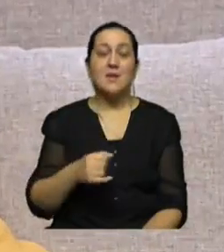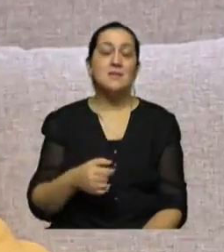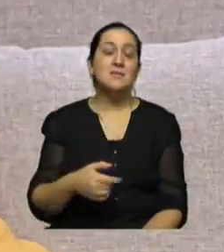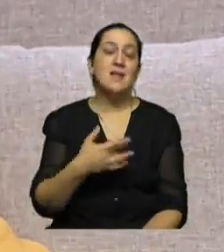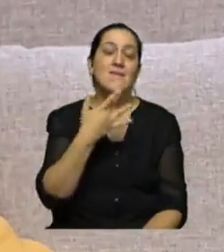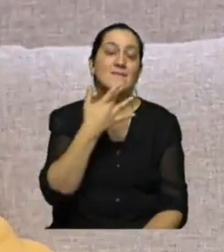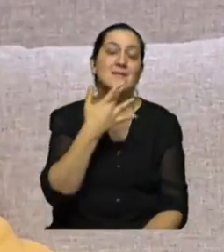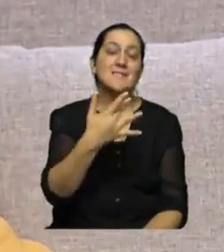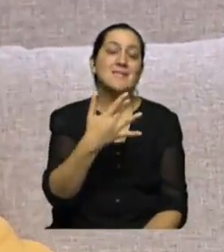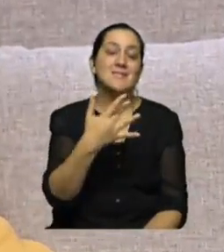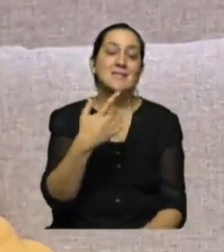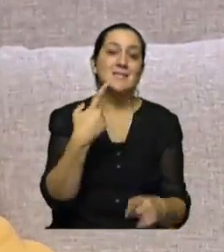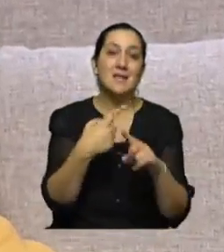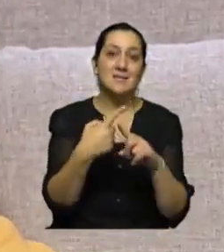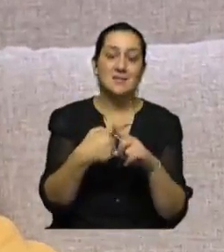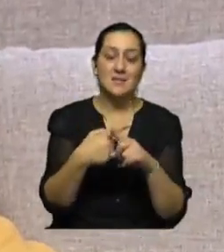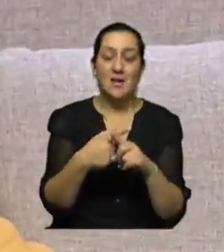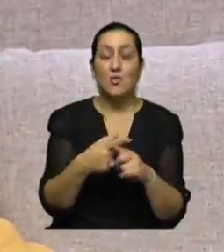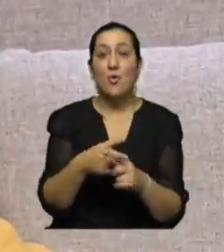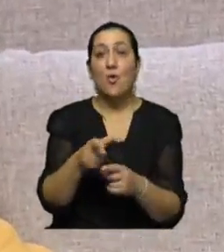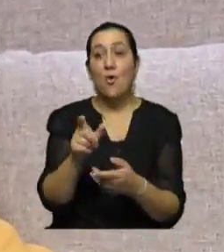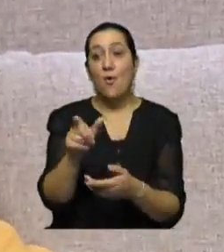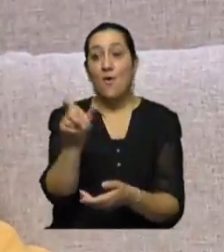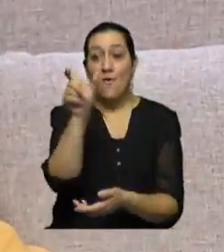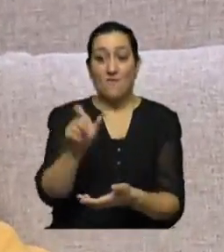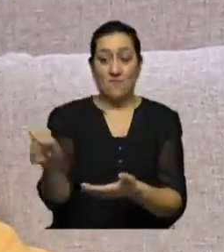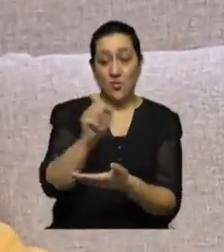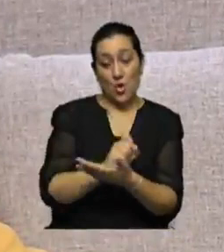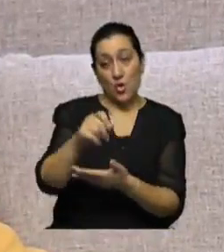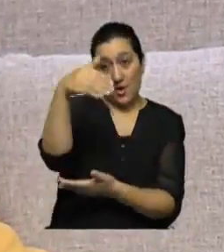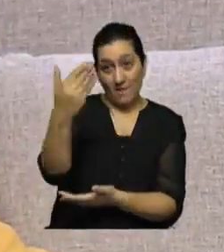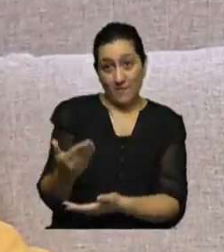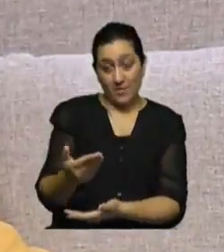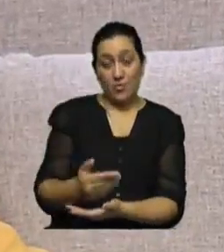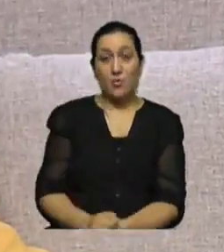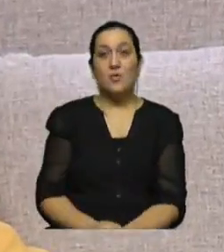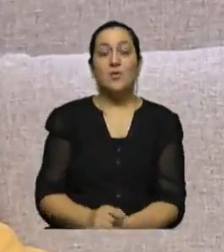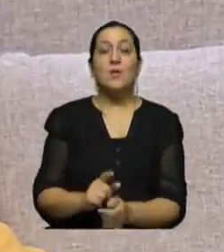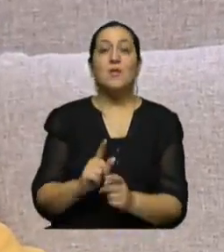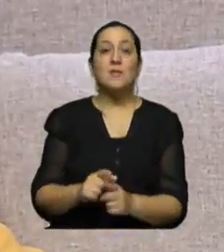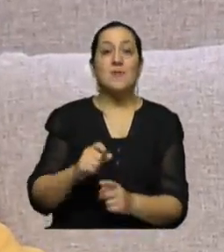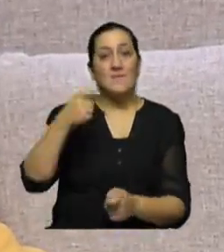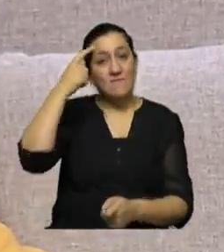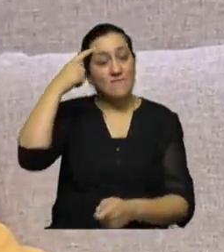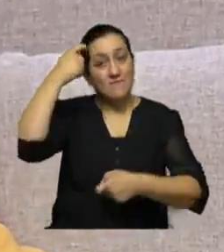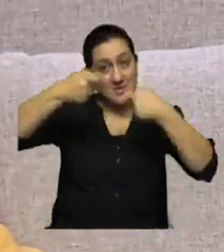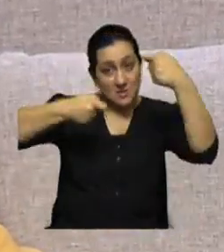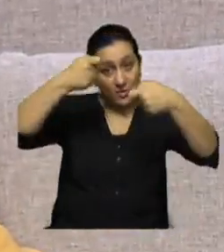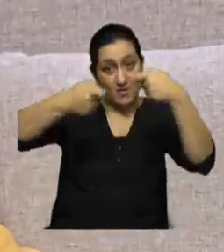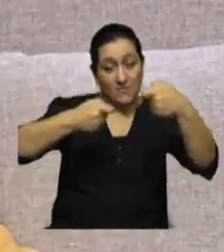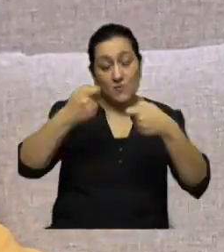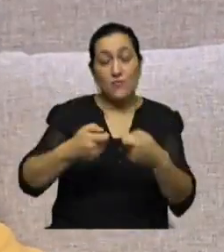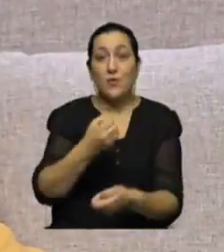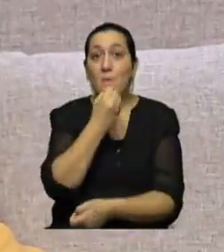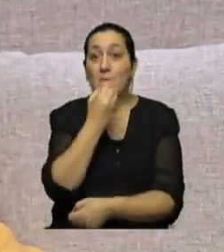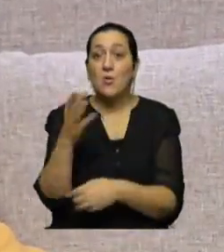Dana Liberman, que es biográfico, que es ficcional también. Es un unipersonal que la tuvo nominada como mejor actriz a